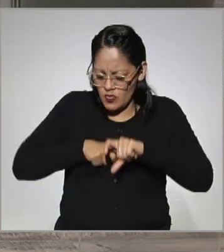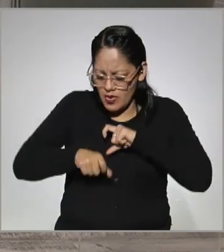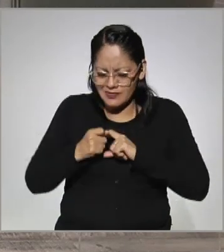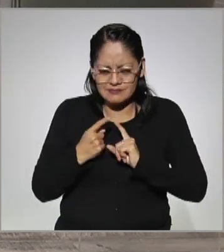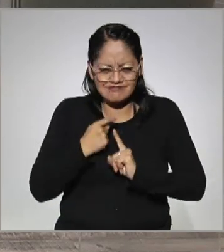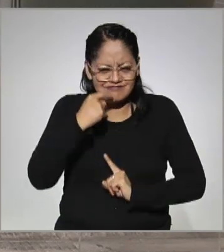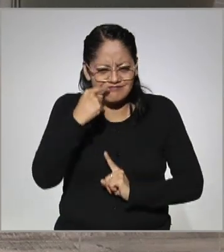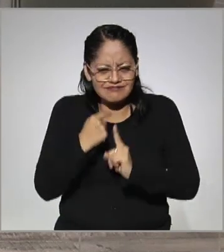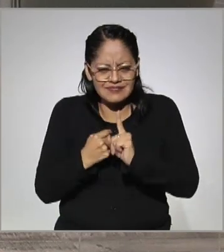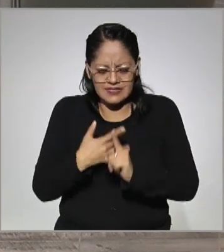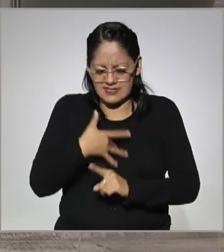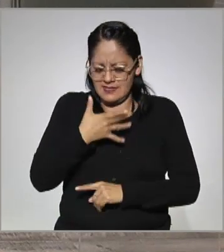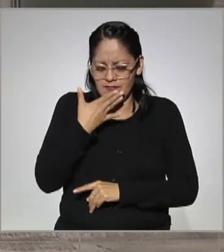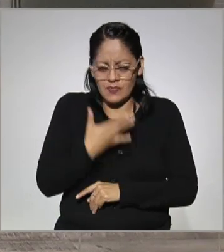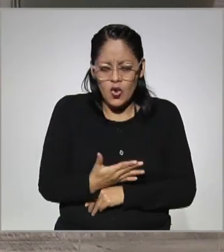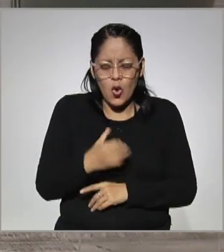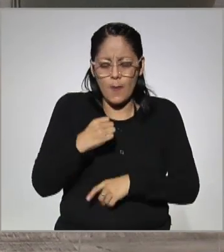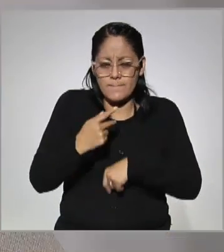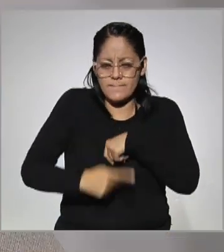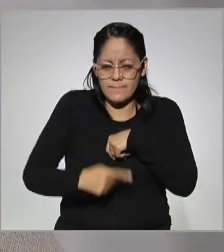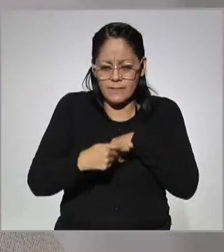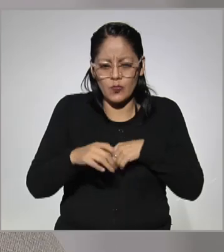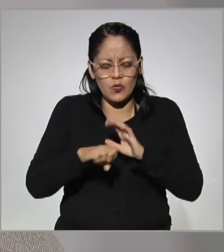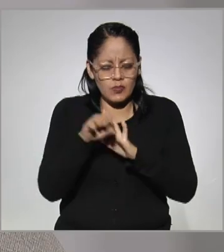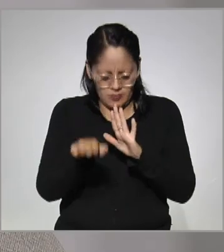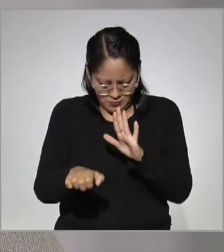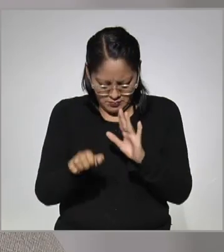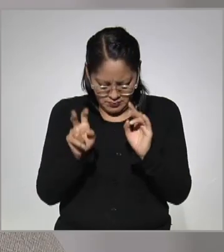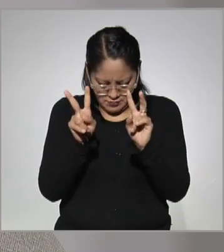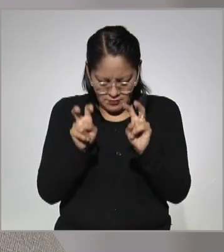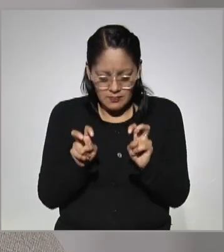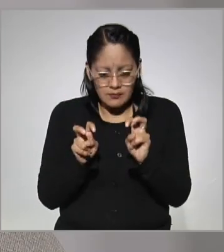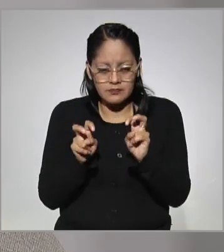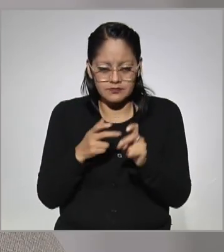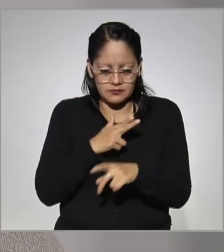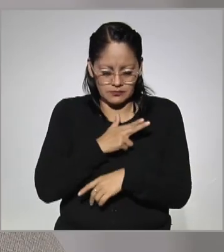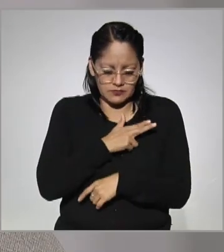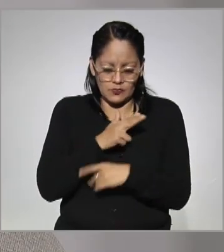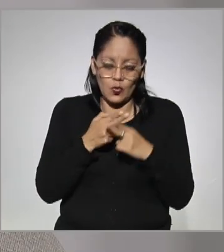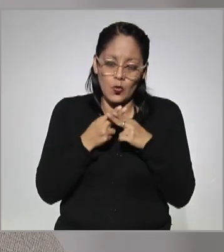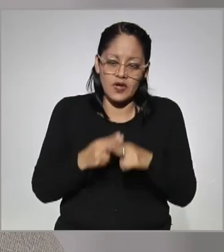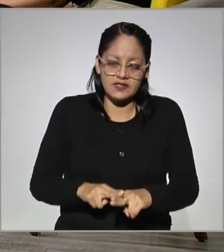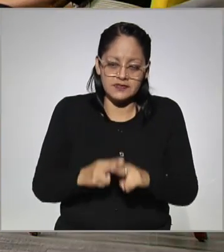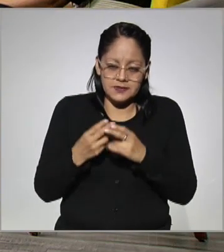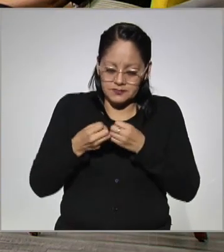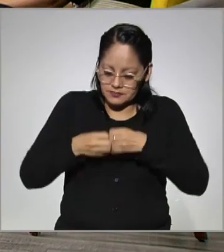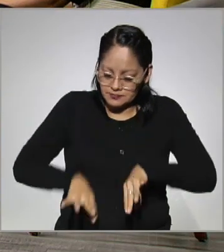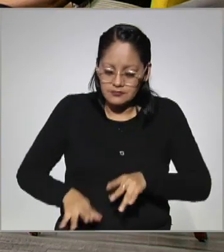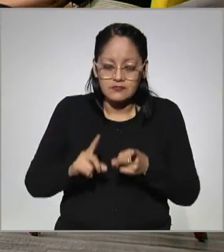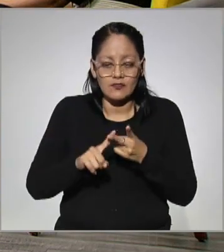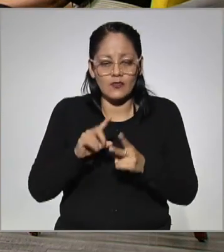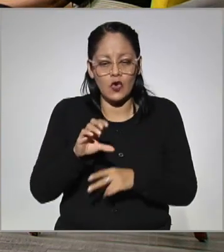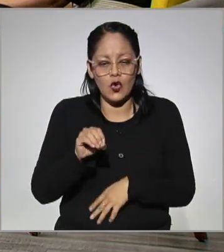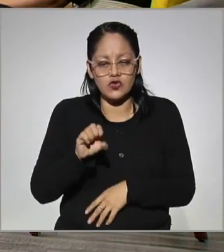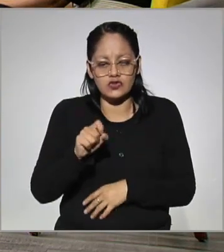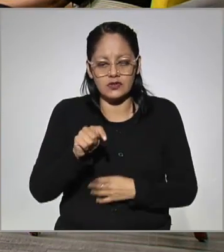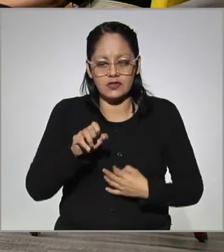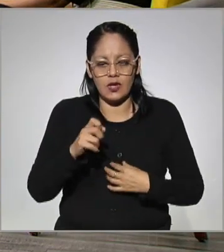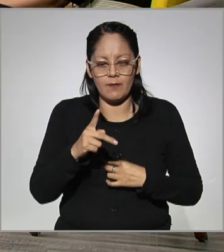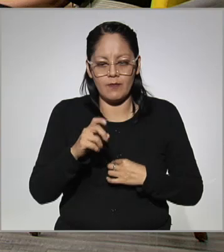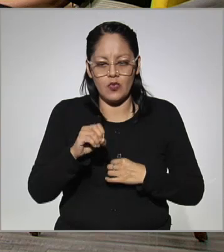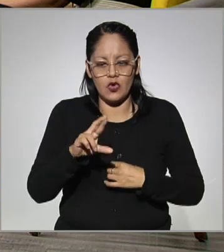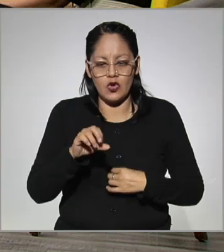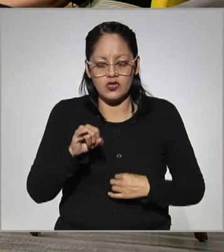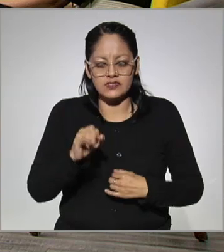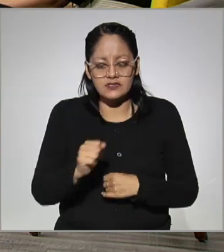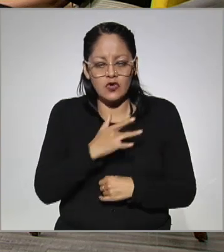bienestar o aumentan los riesgos, por ejemplo, para el tema de pérdida de hueso, ¿no? La osteoporosis o el tema de alteraciones